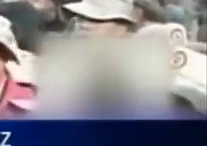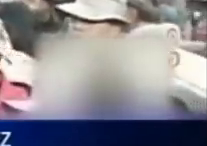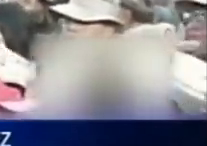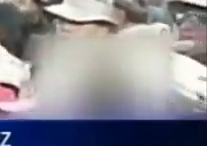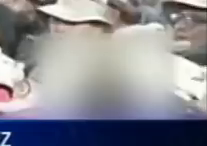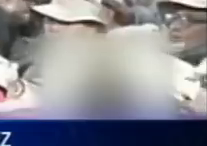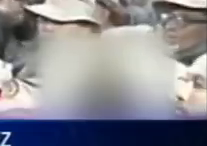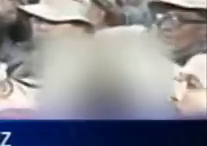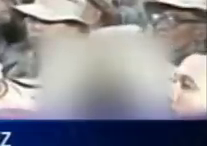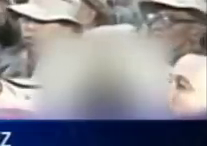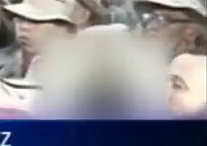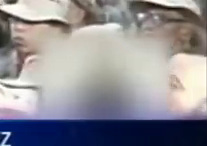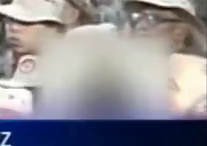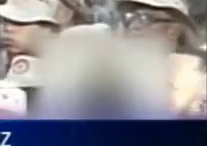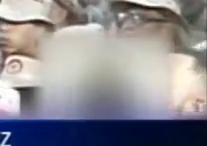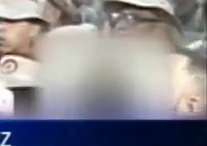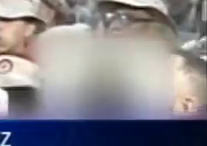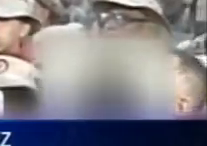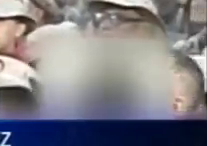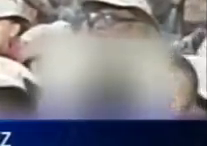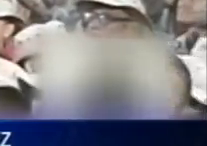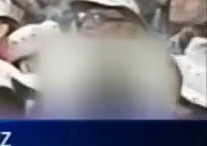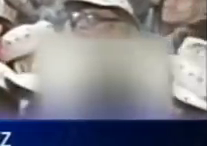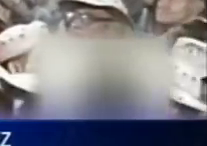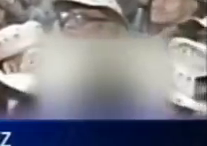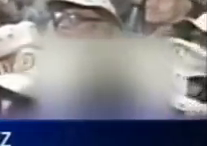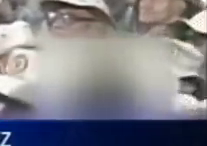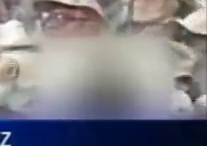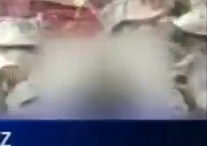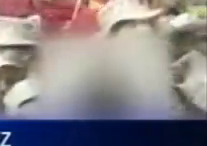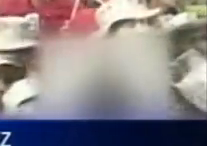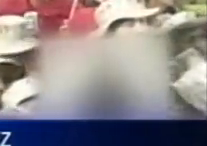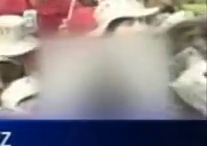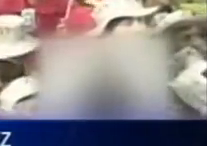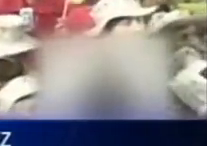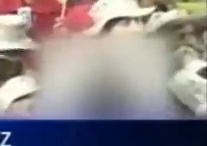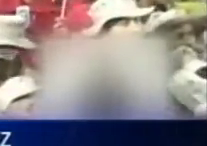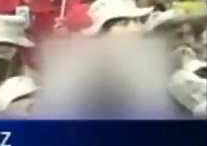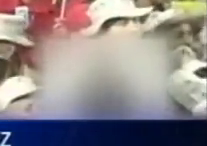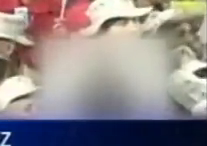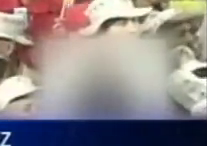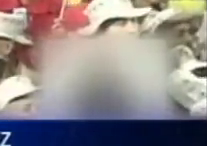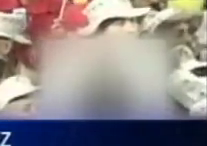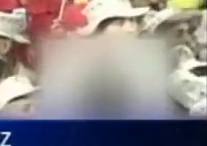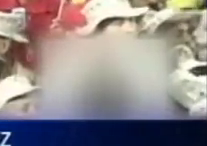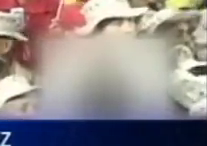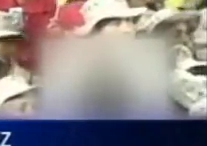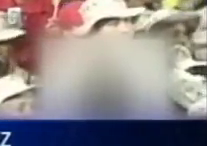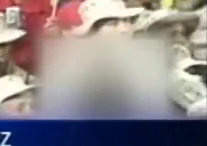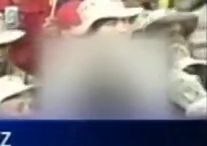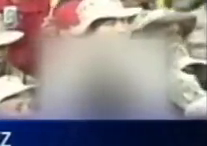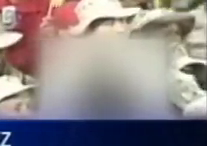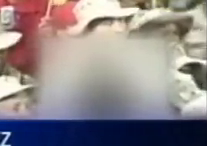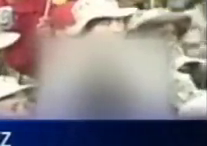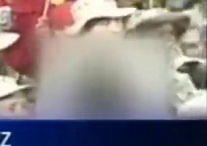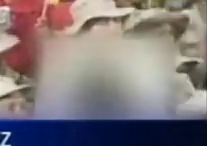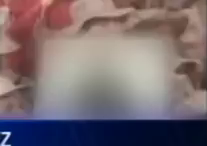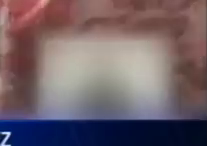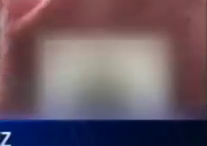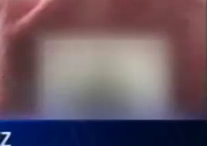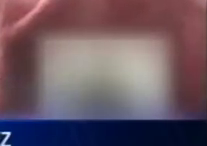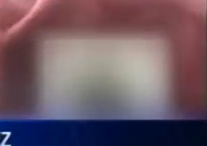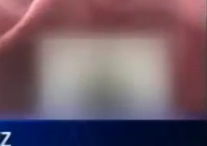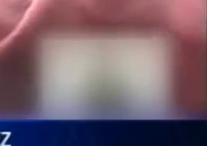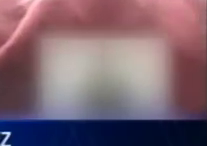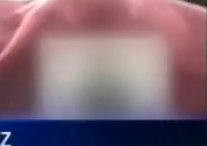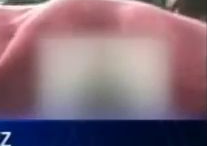de la Unión Cívico-Militar. Por eso, el Ejército, la Armada, la Aviación